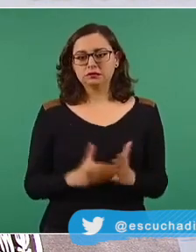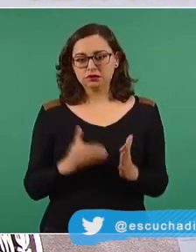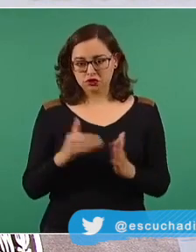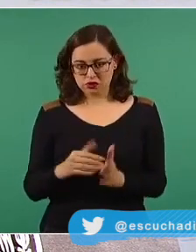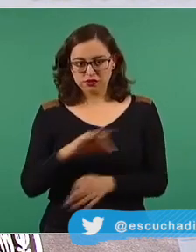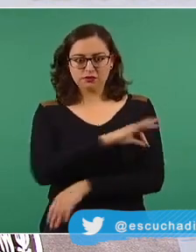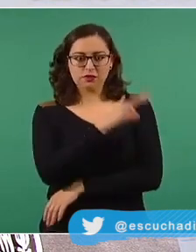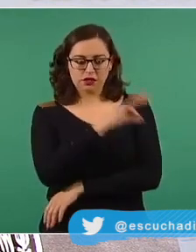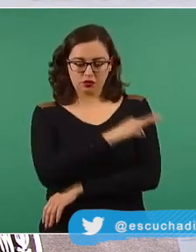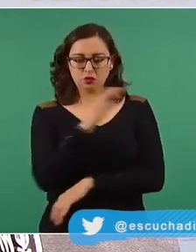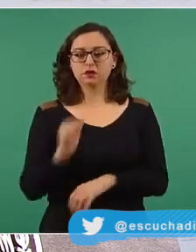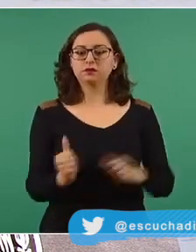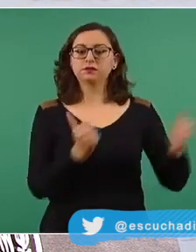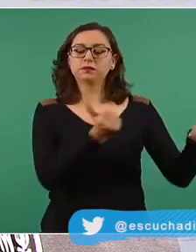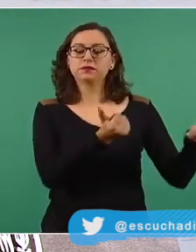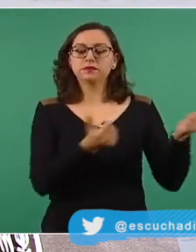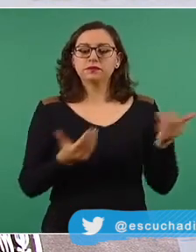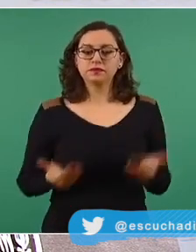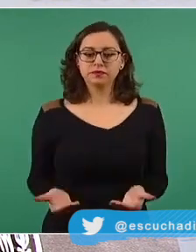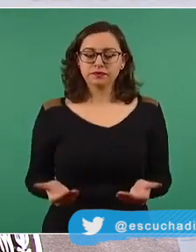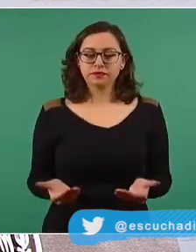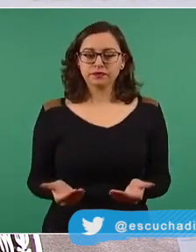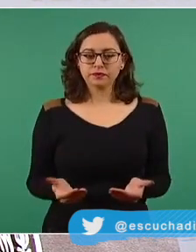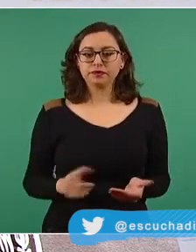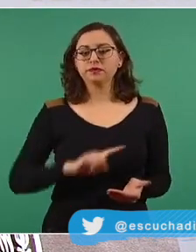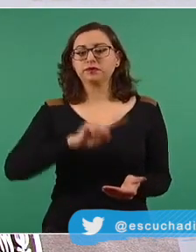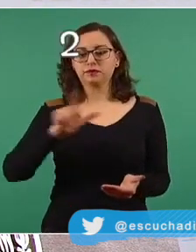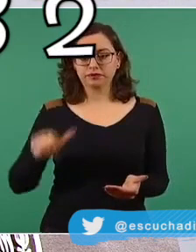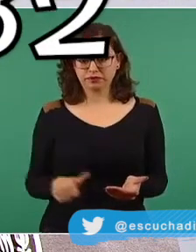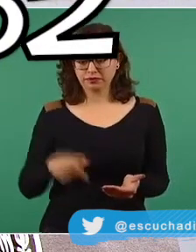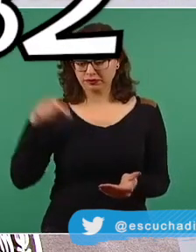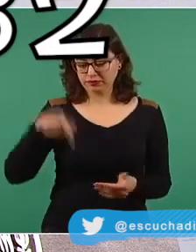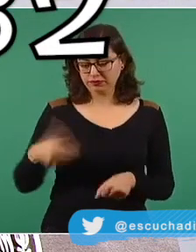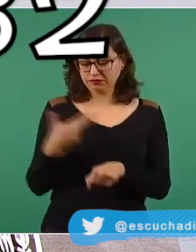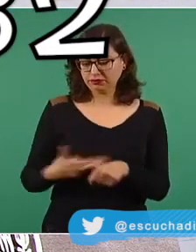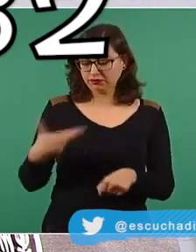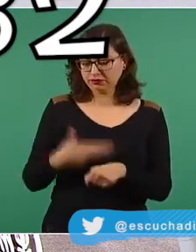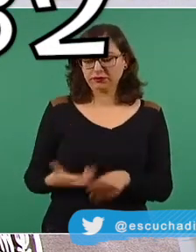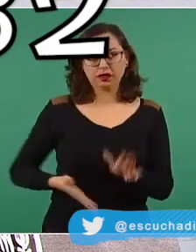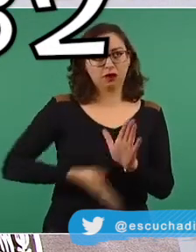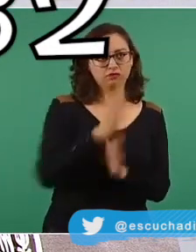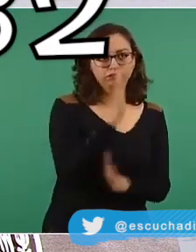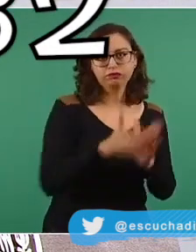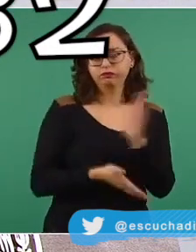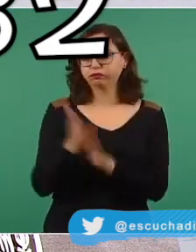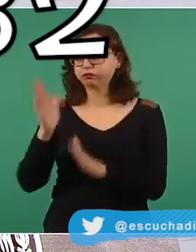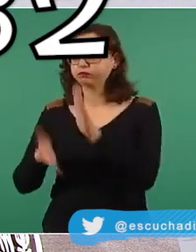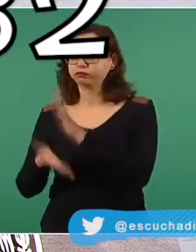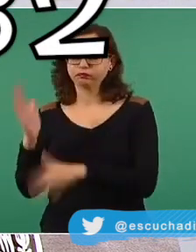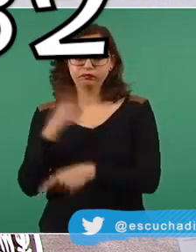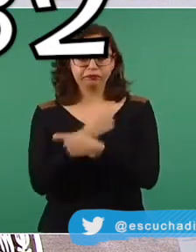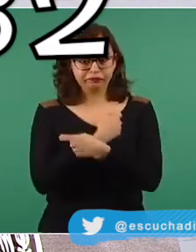141.752 dosis de vacunas contra COVID-19 y en todo el país se han aplicado